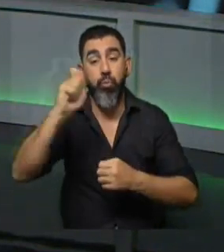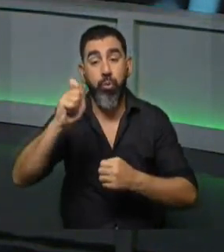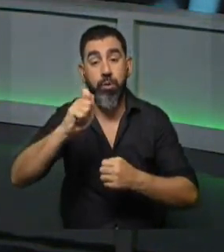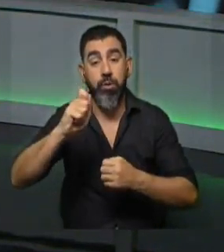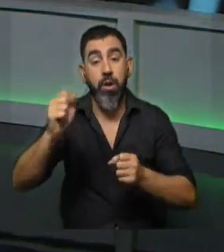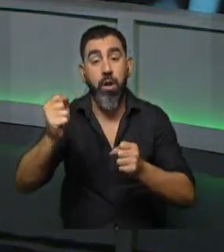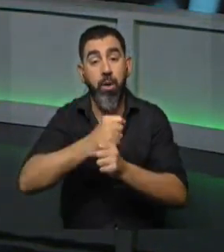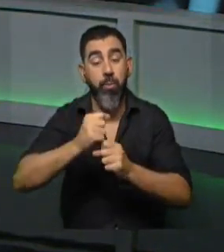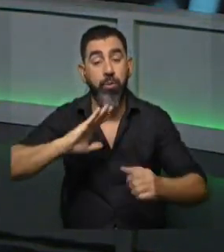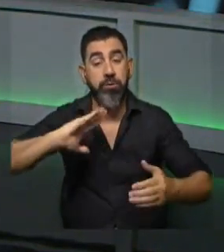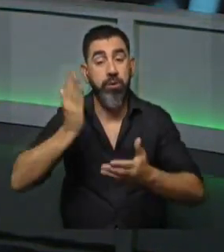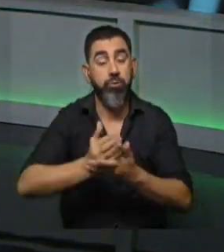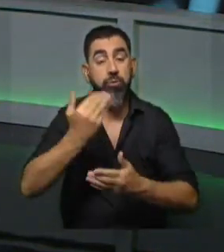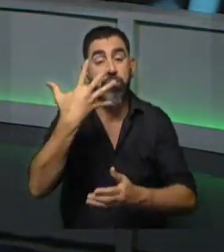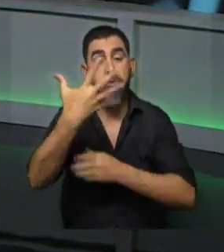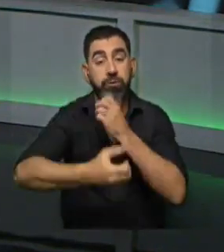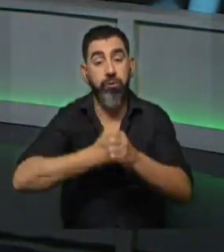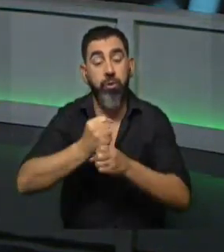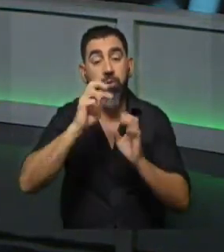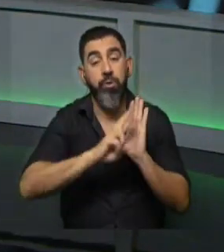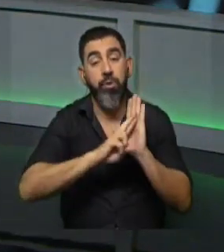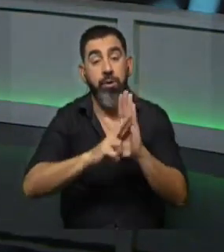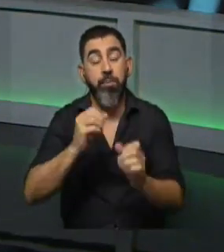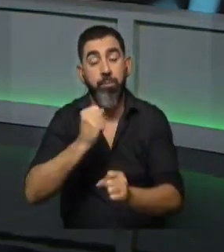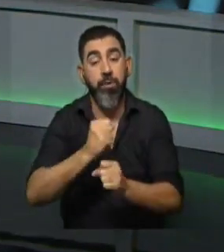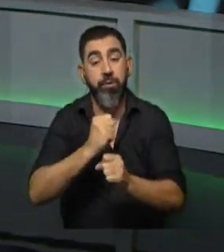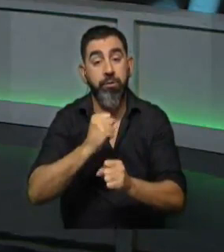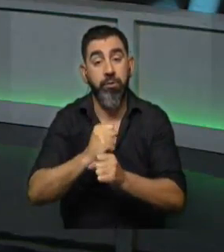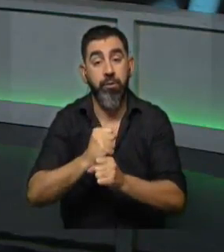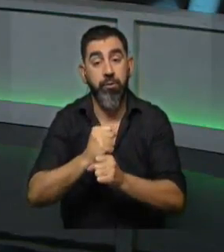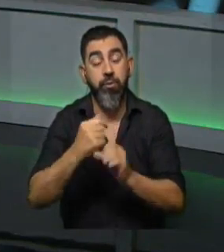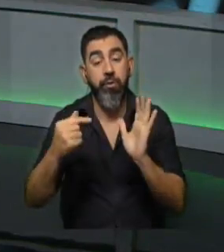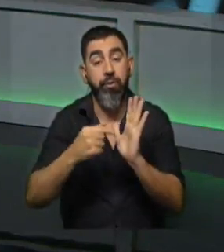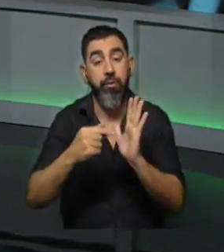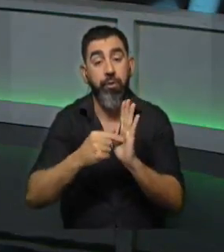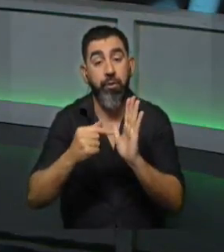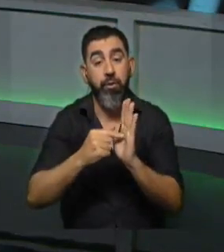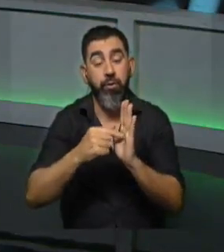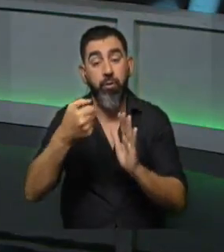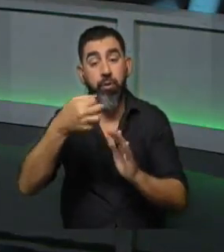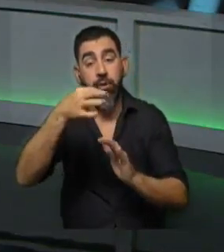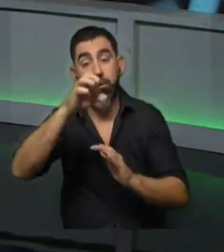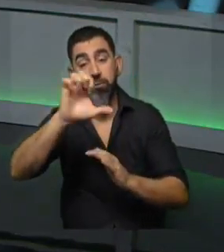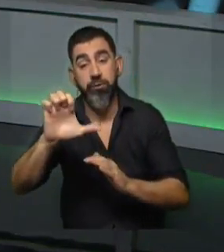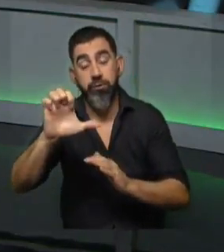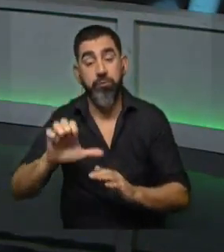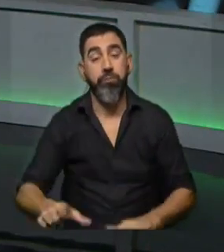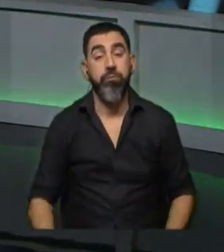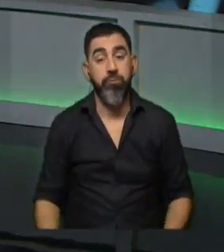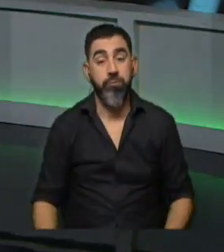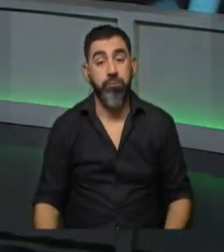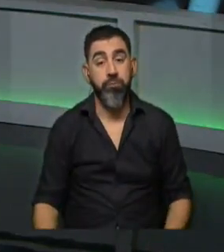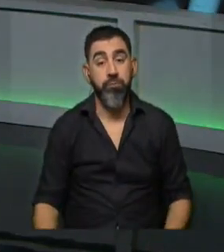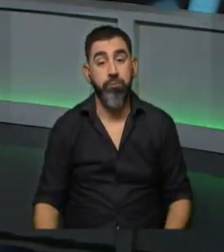aprobó sancionar por cinco años El representante de los trabajadores ante el directorio de la administración de los servicios de salud del estado